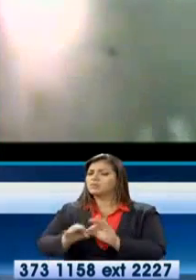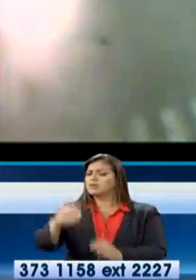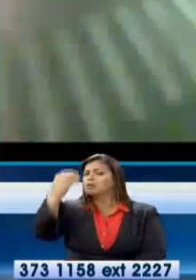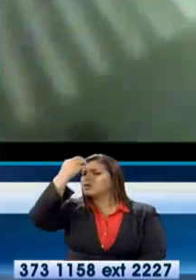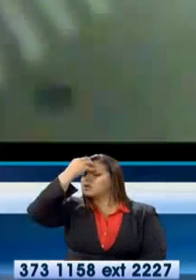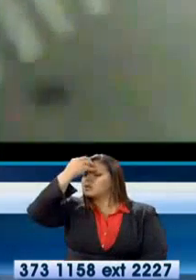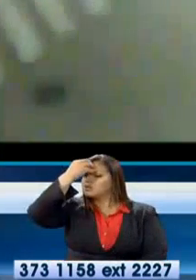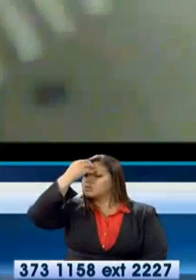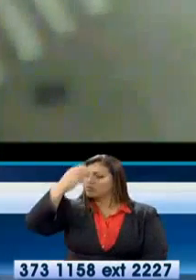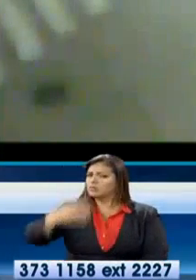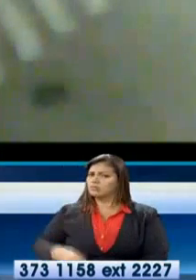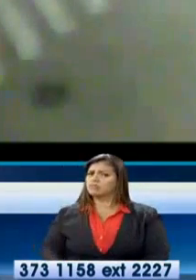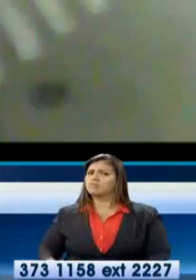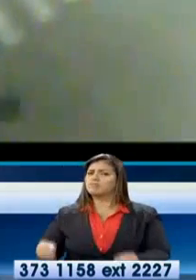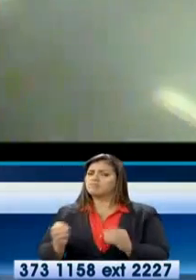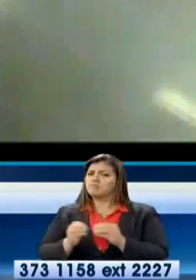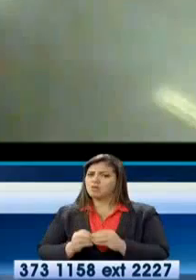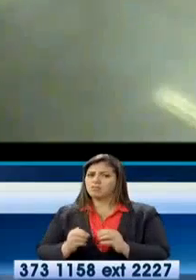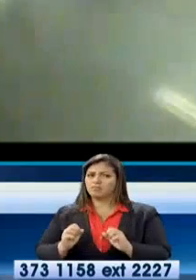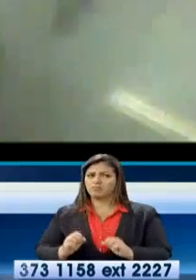Oye, ¿usted qué piensa?